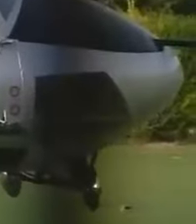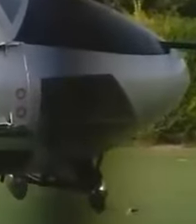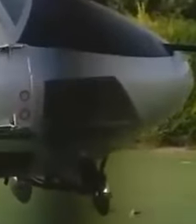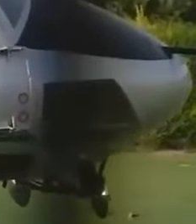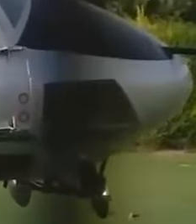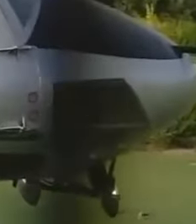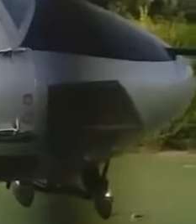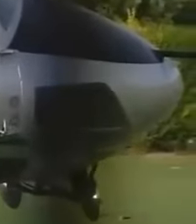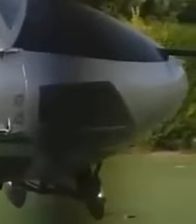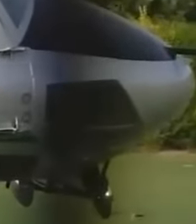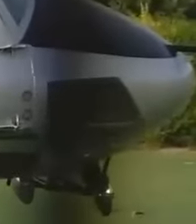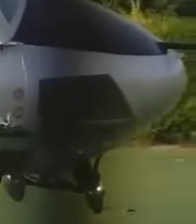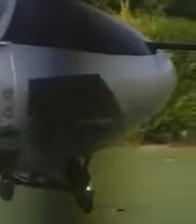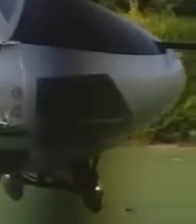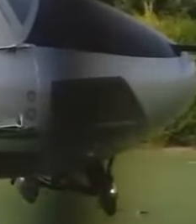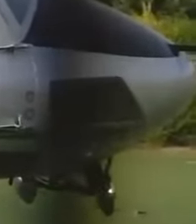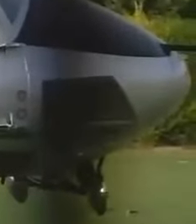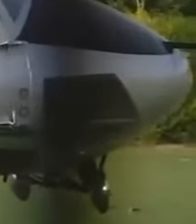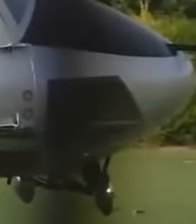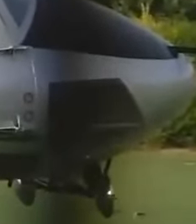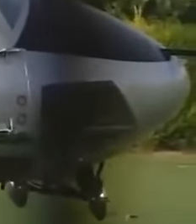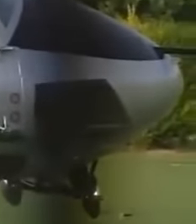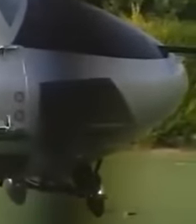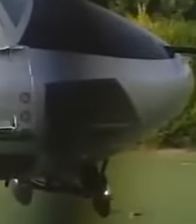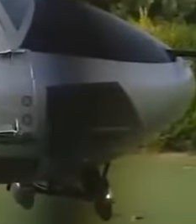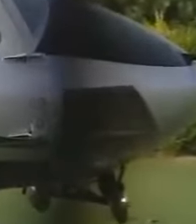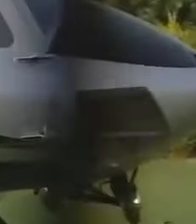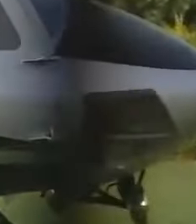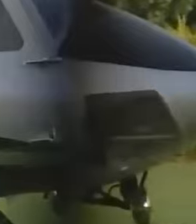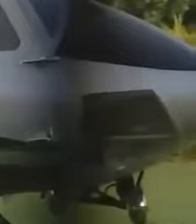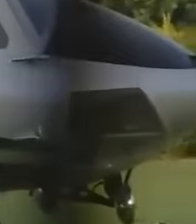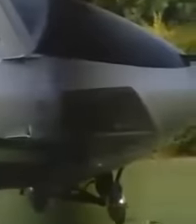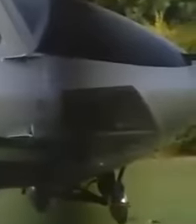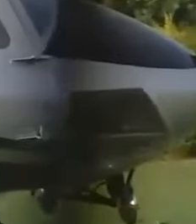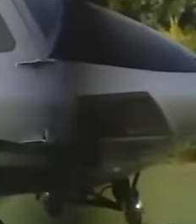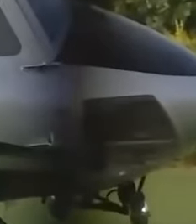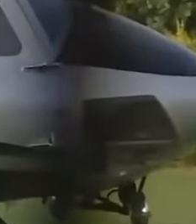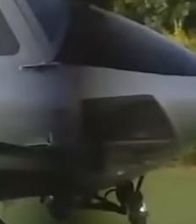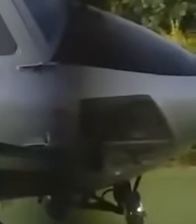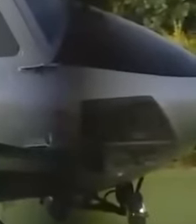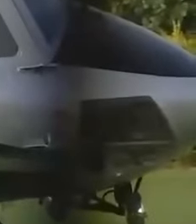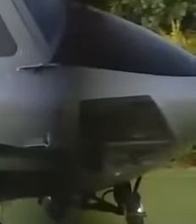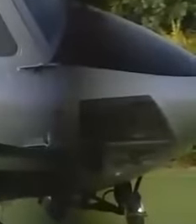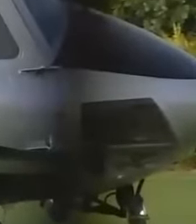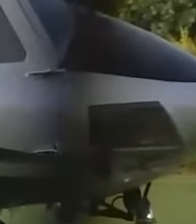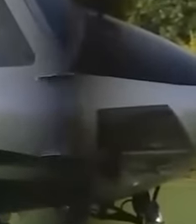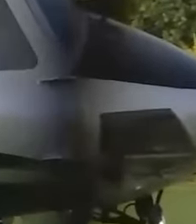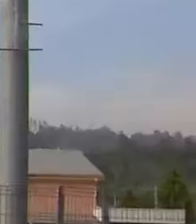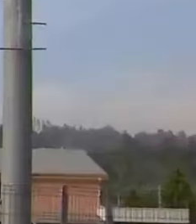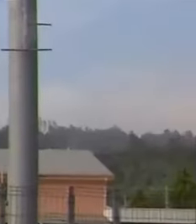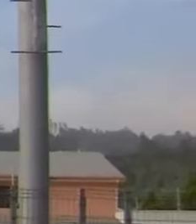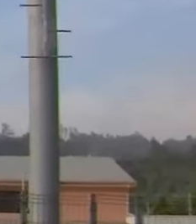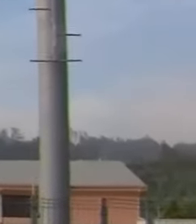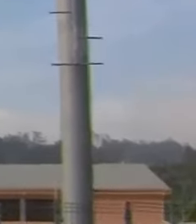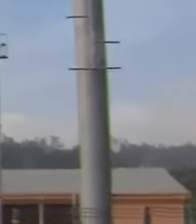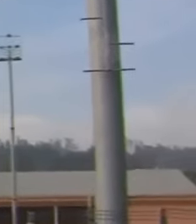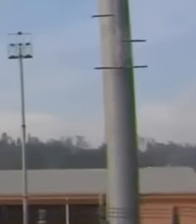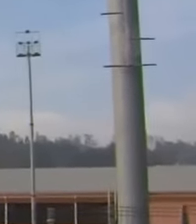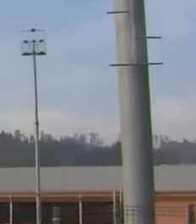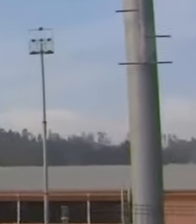inflación hasta el momento. Se va a pagar los martes y los viernes. Además va a haber un bono de acogida para quienes sean acogidos en otra vivienda de unas